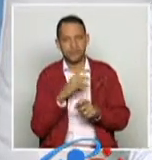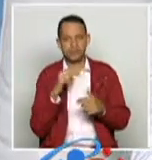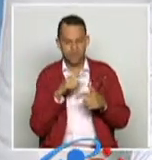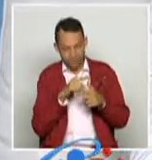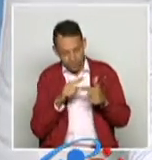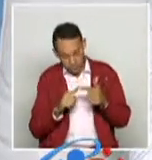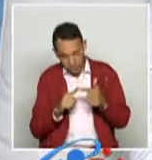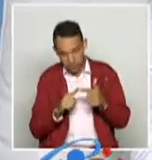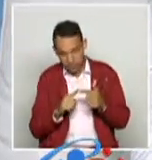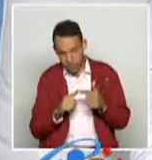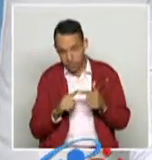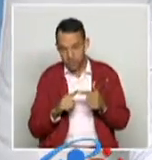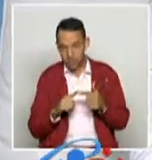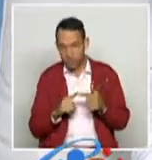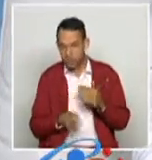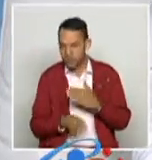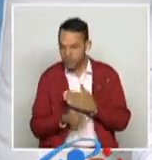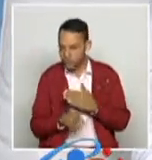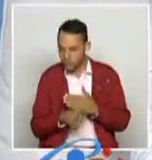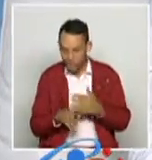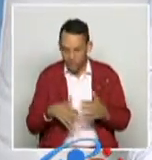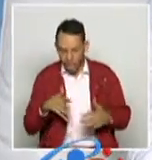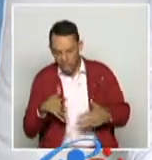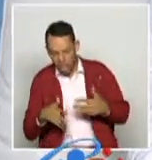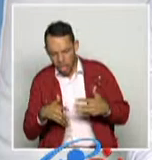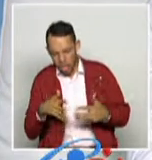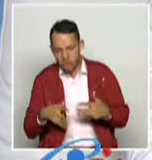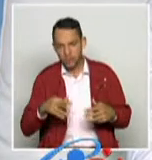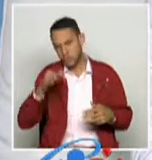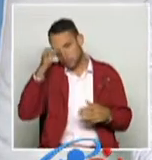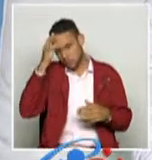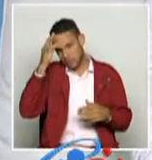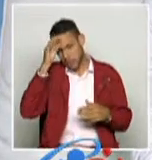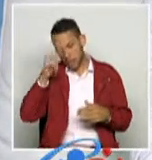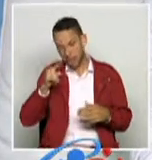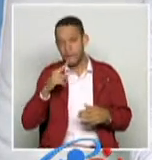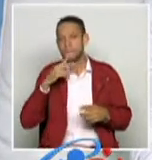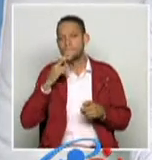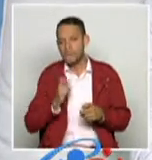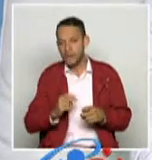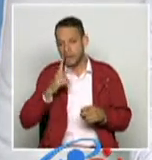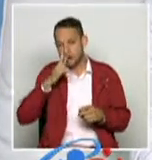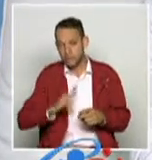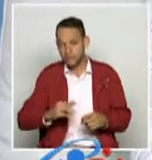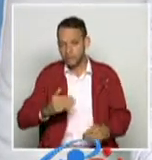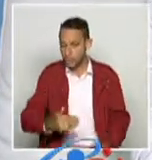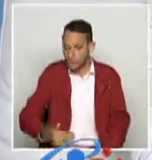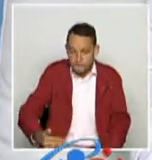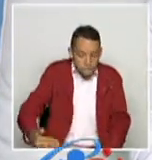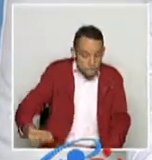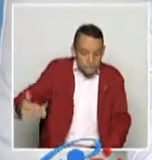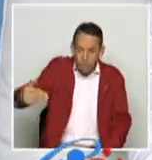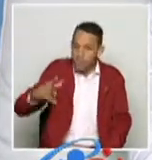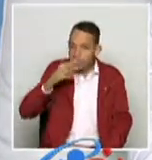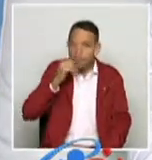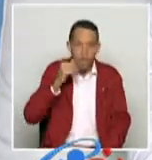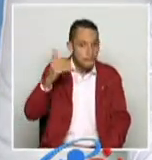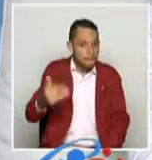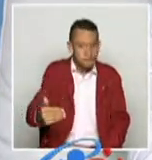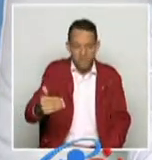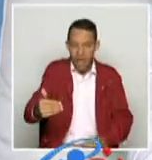de que el niño esté permanentemente muchas veces hospitalizado, que el niño no crece en peso y talla a pesar